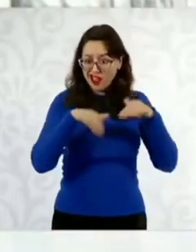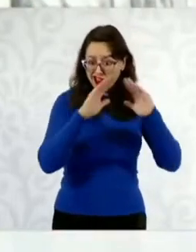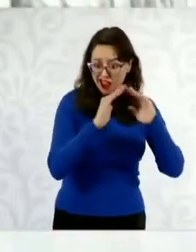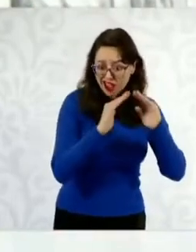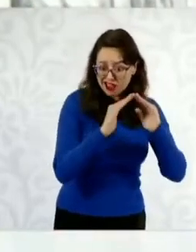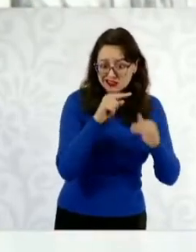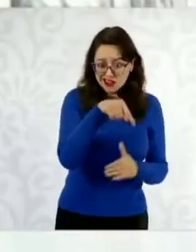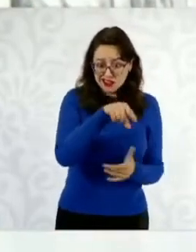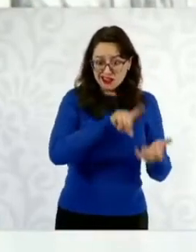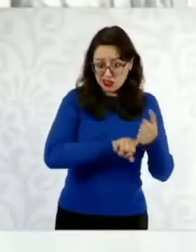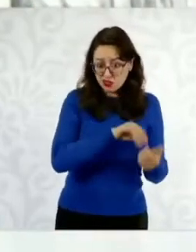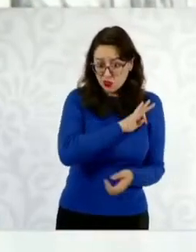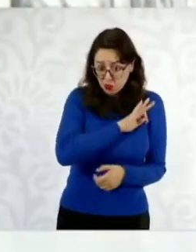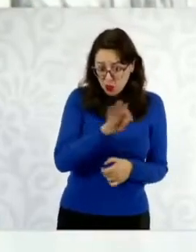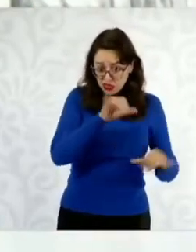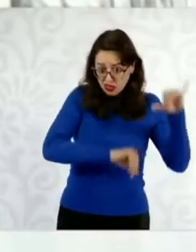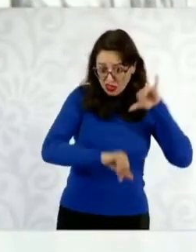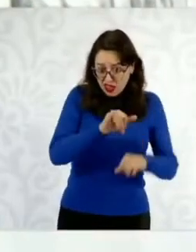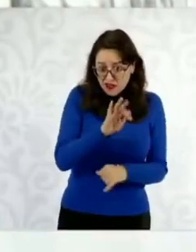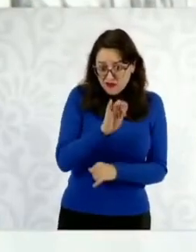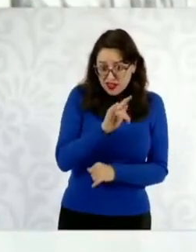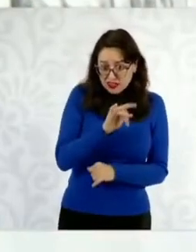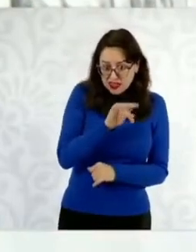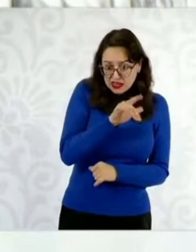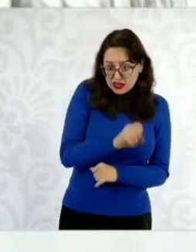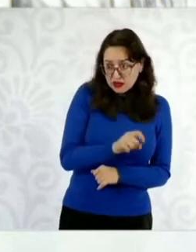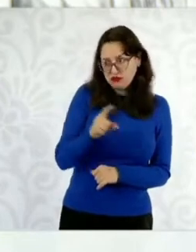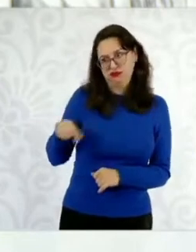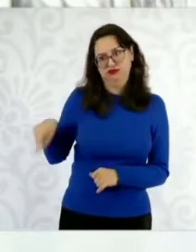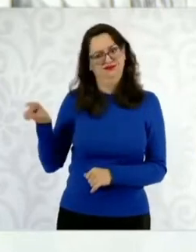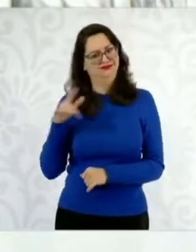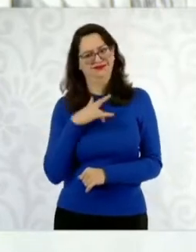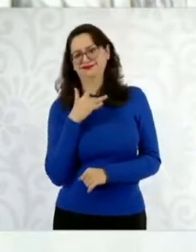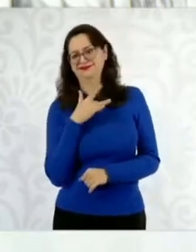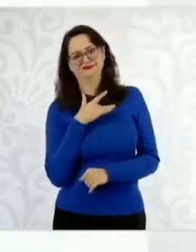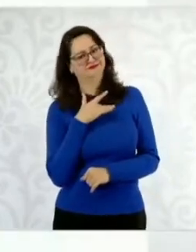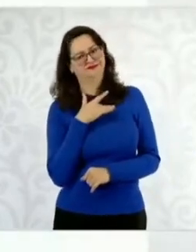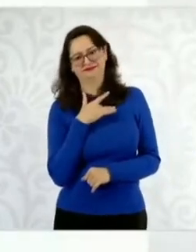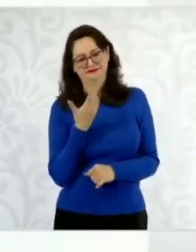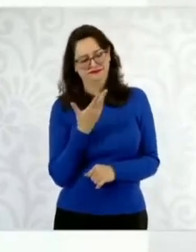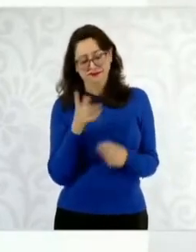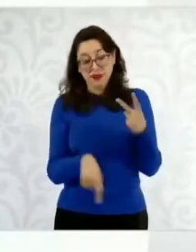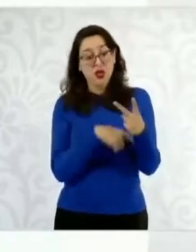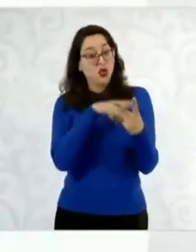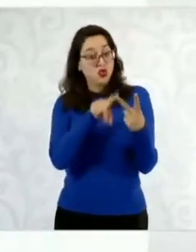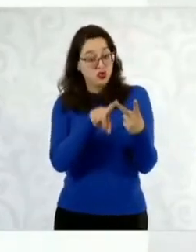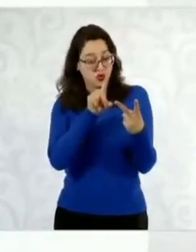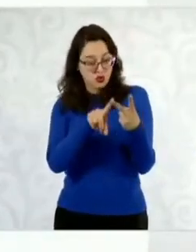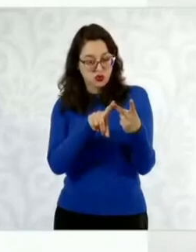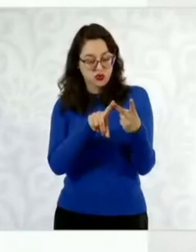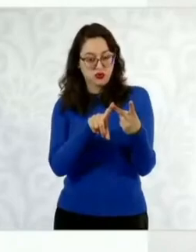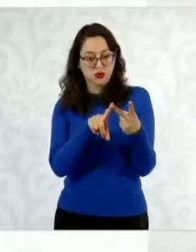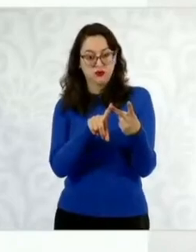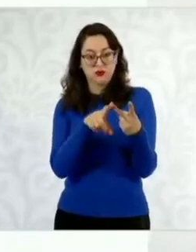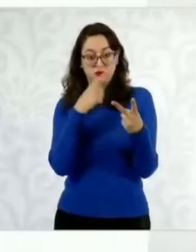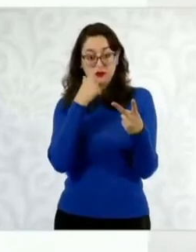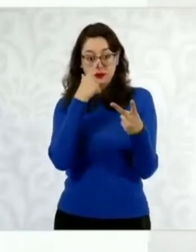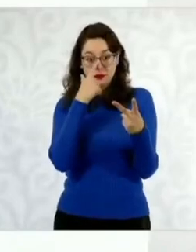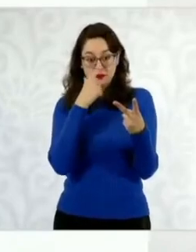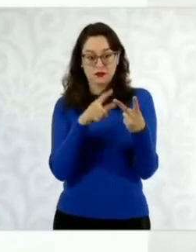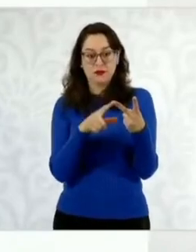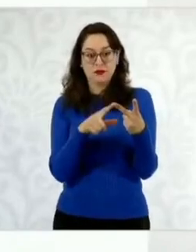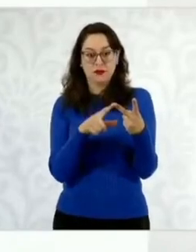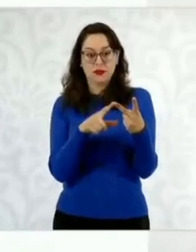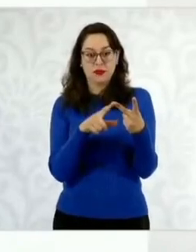se estuviera fabricando fentanilo. Entonces, eso es lo primero. Lo segundo,